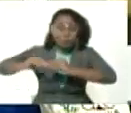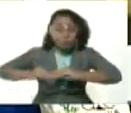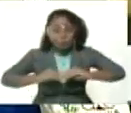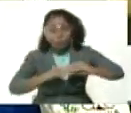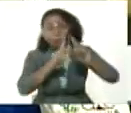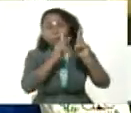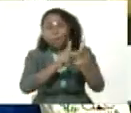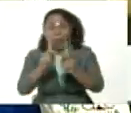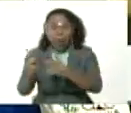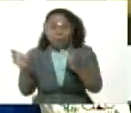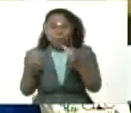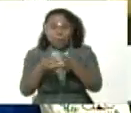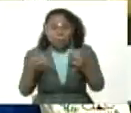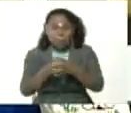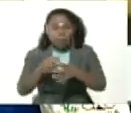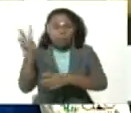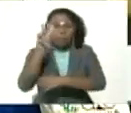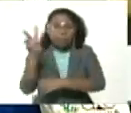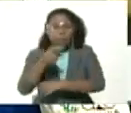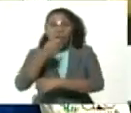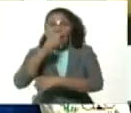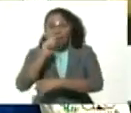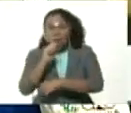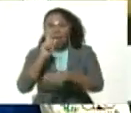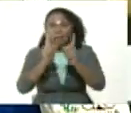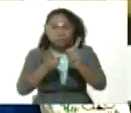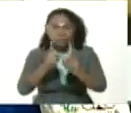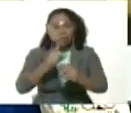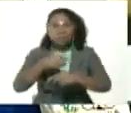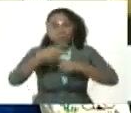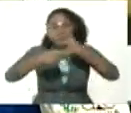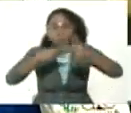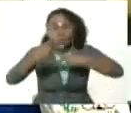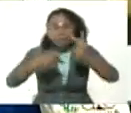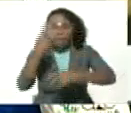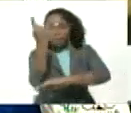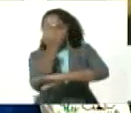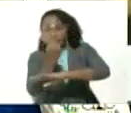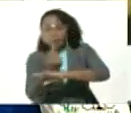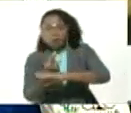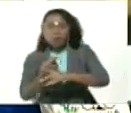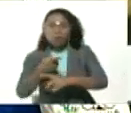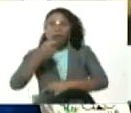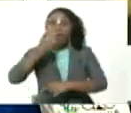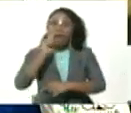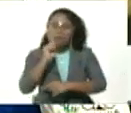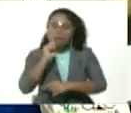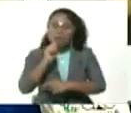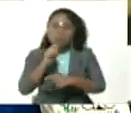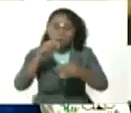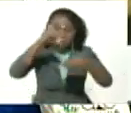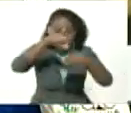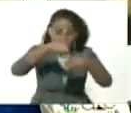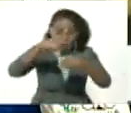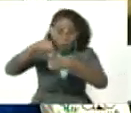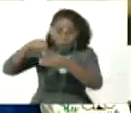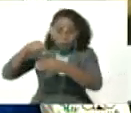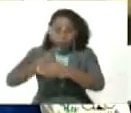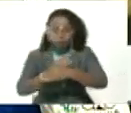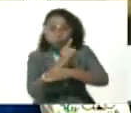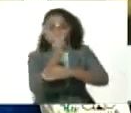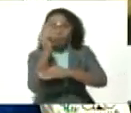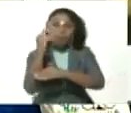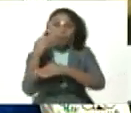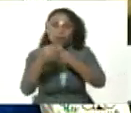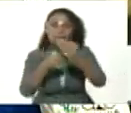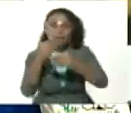con la Corporación Venezolana del Café, con algunas políticas que se diseñaron, con los caficultores, se construyeron viveros de